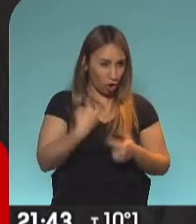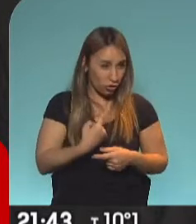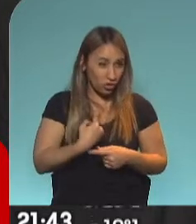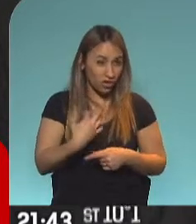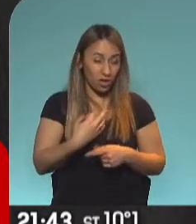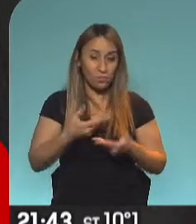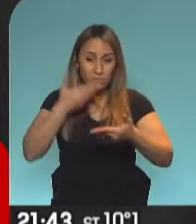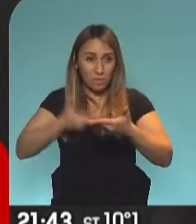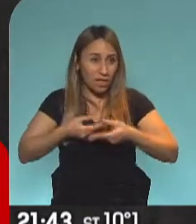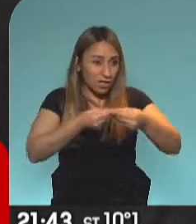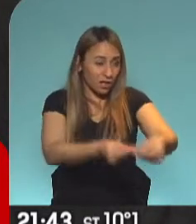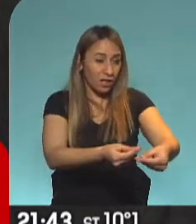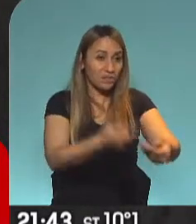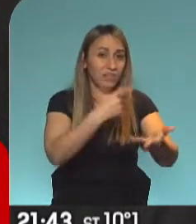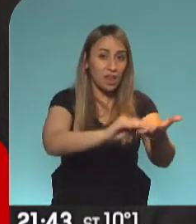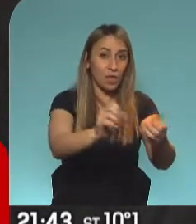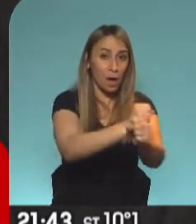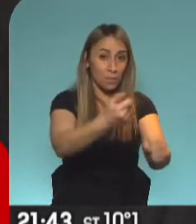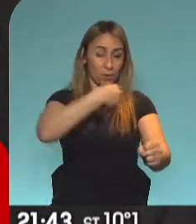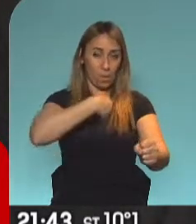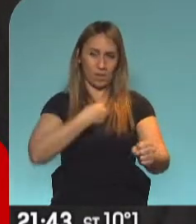Senado de la Nación. Bueno, me parece que